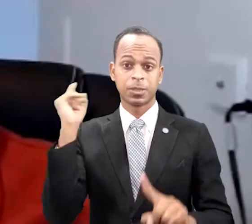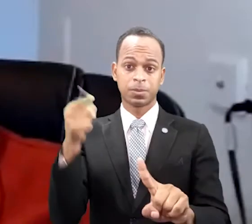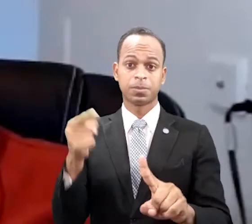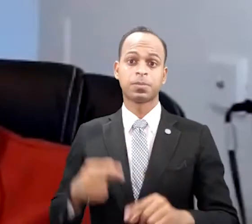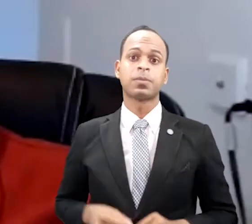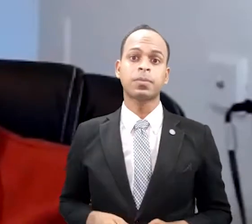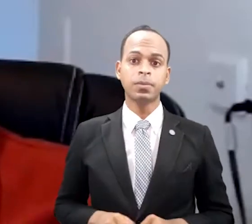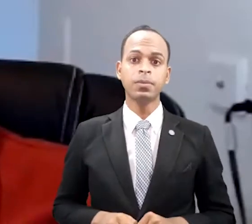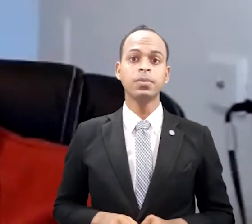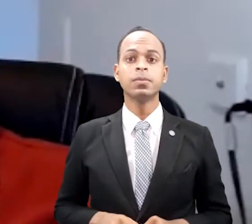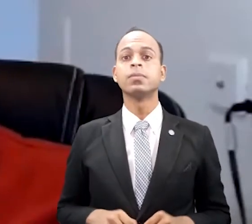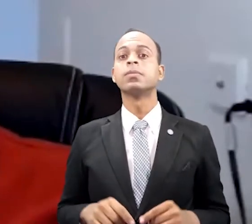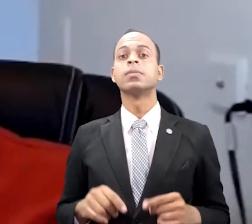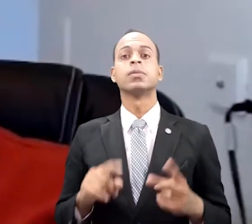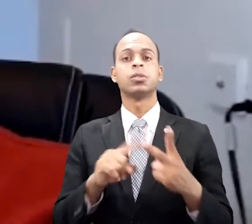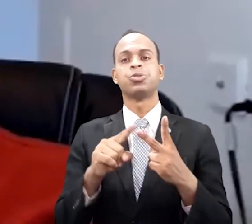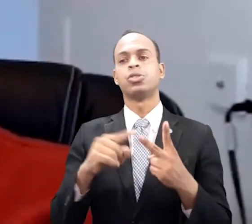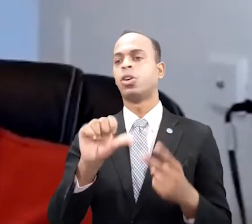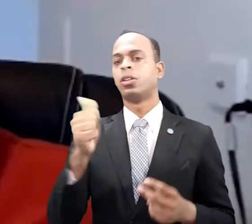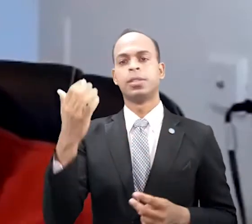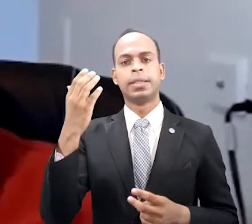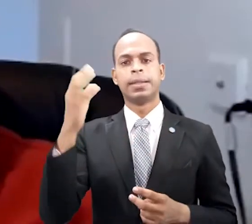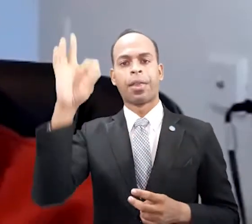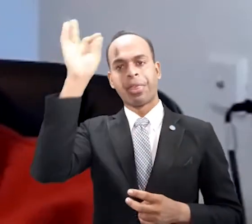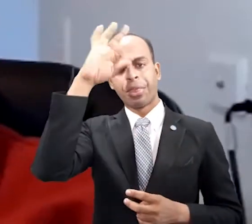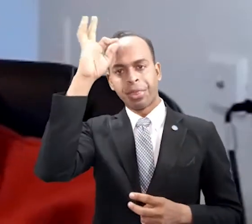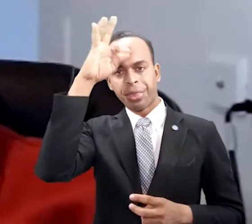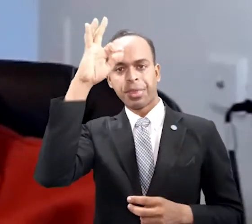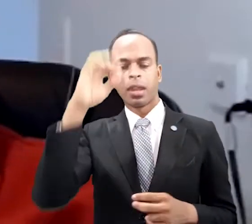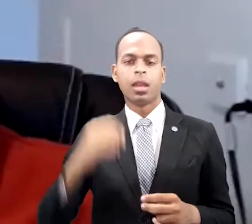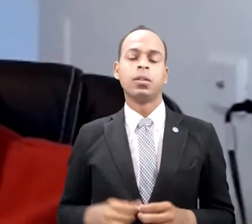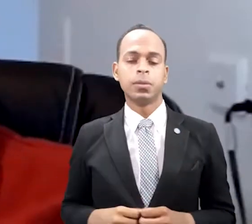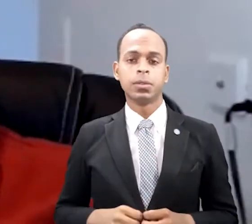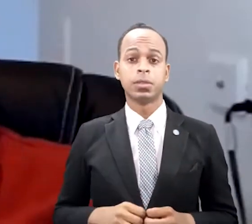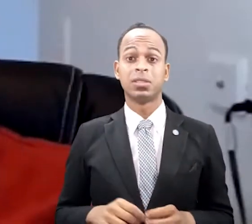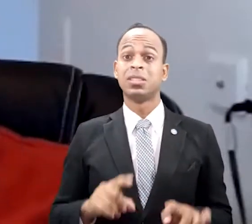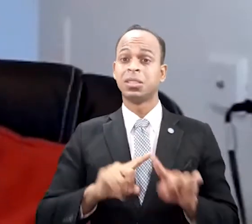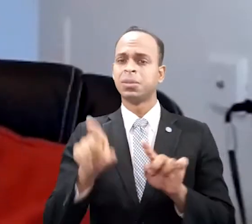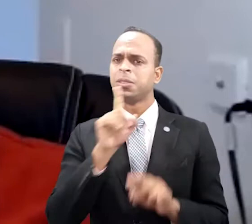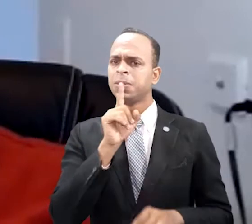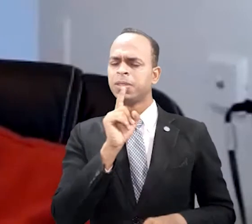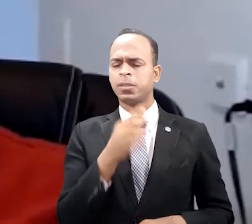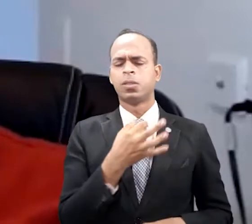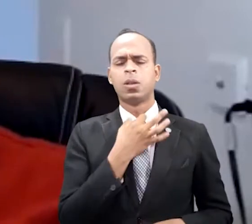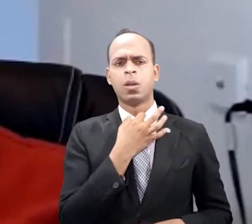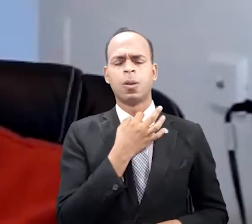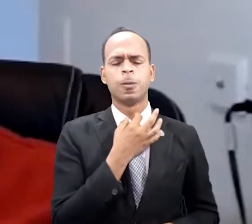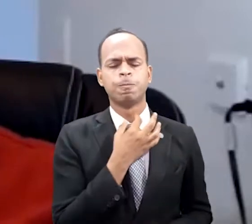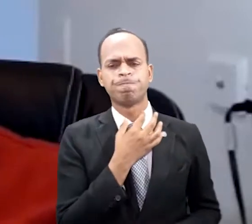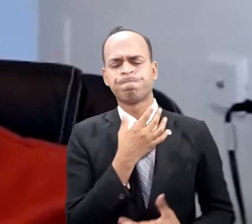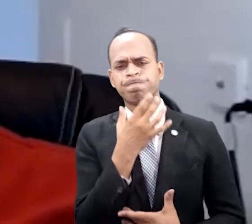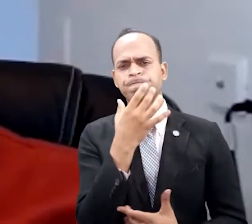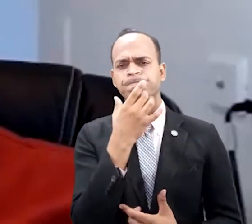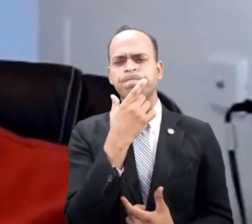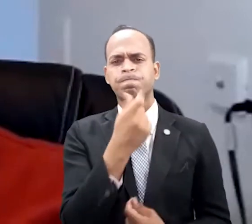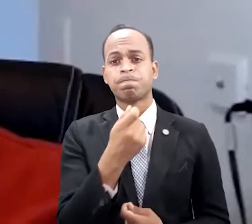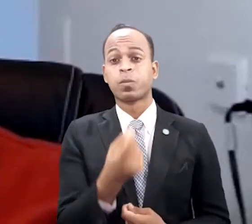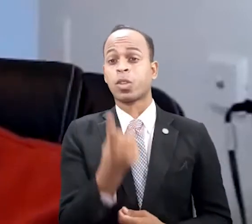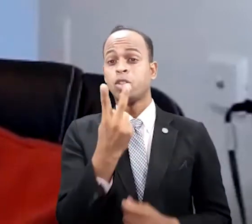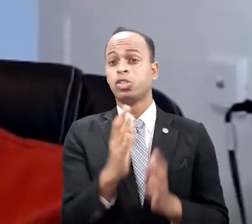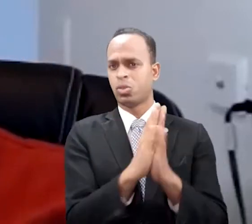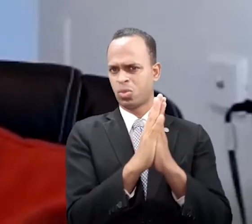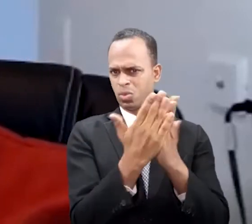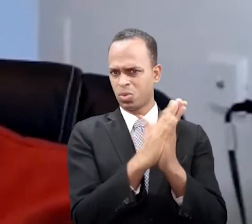Ese es un punto. Dos, del desconocimiento. Pero mira, es curioso, hay